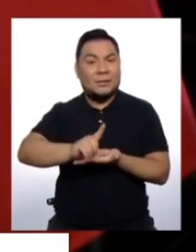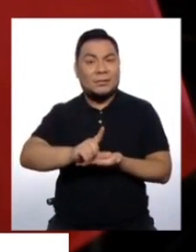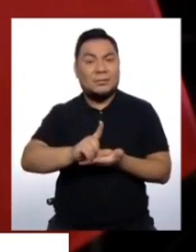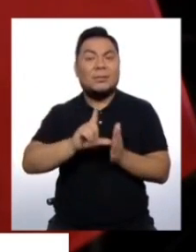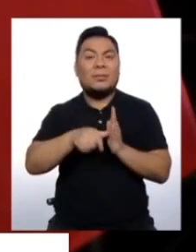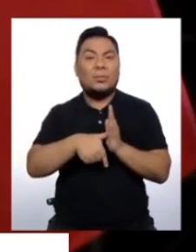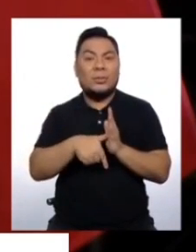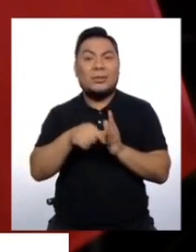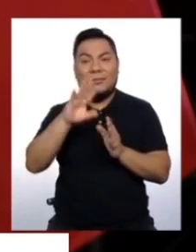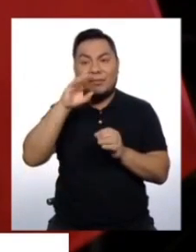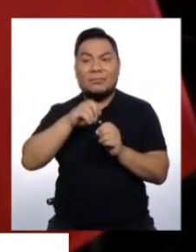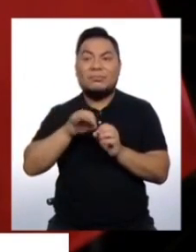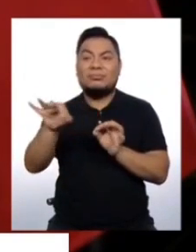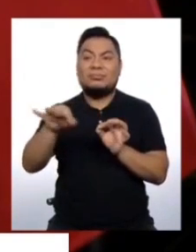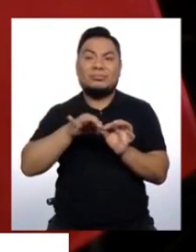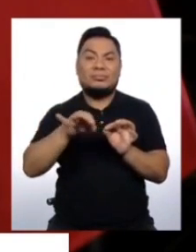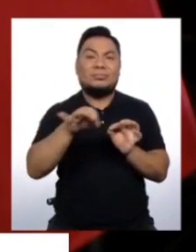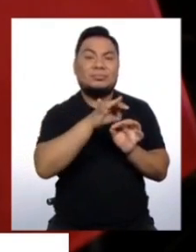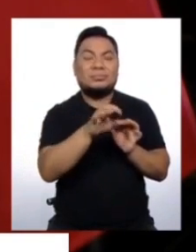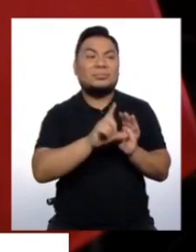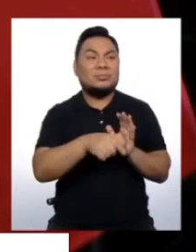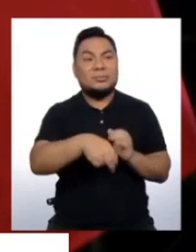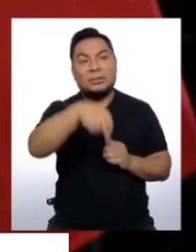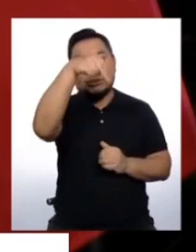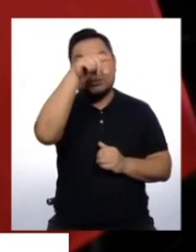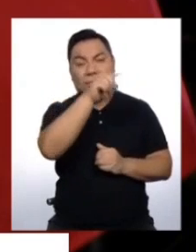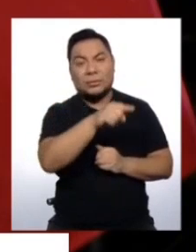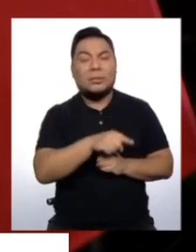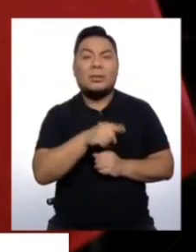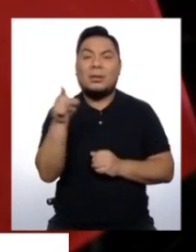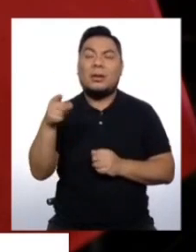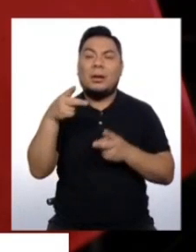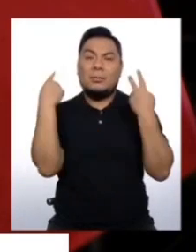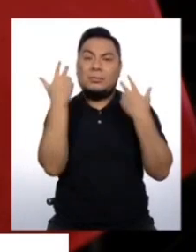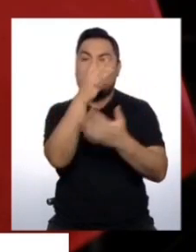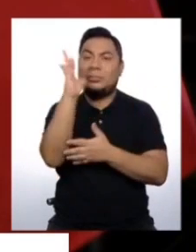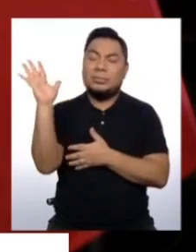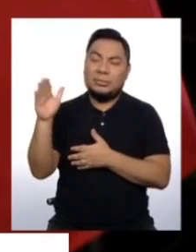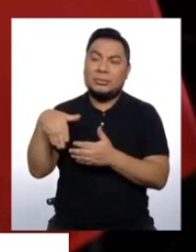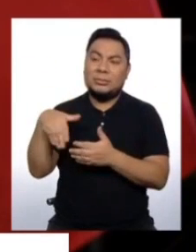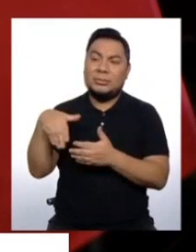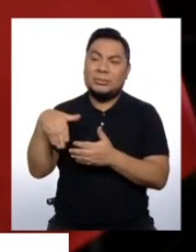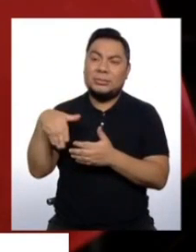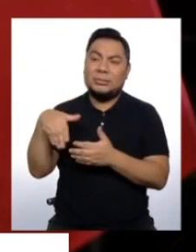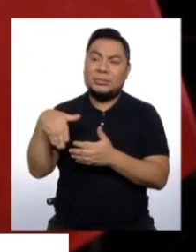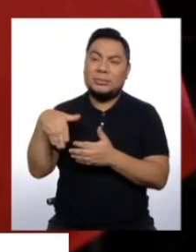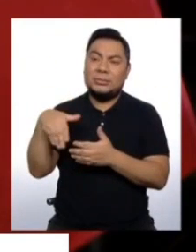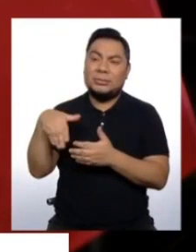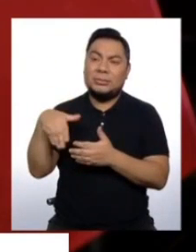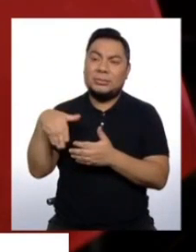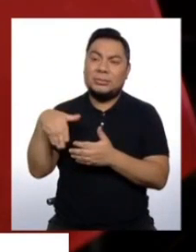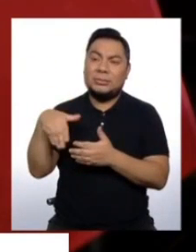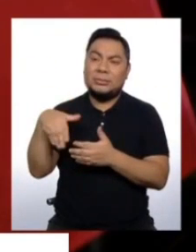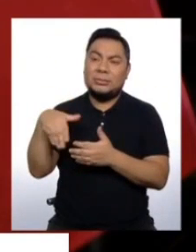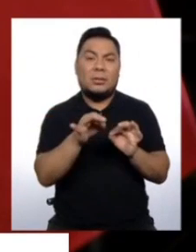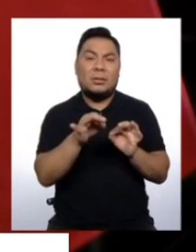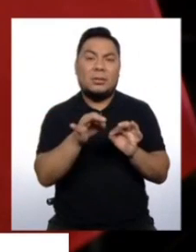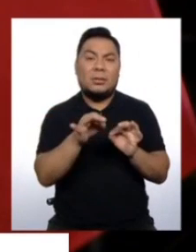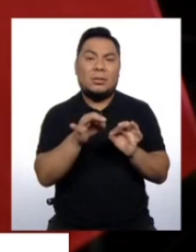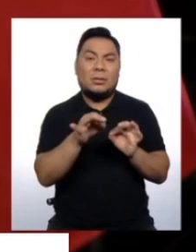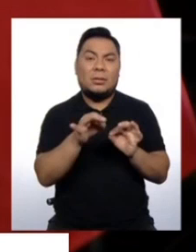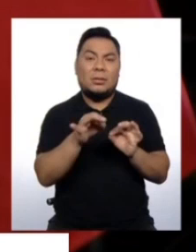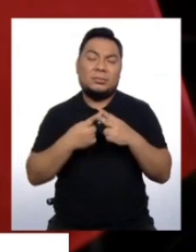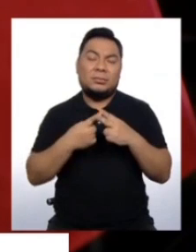fue a algunas regiones, llegó al norte, llegó a la Amazonía, y en algunas regiones ha